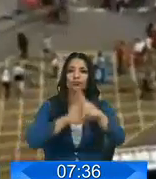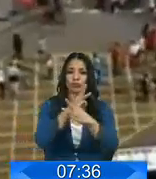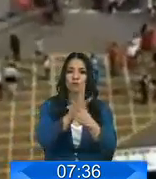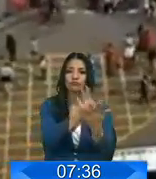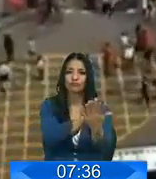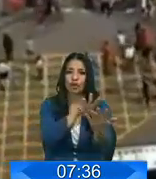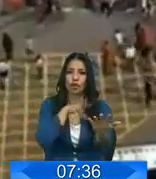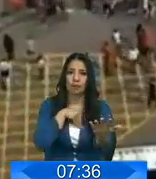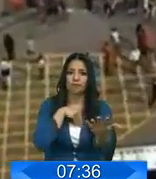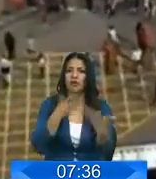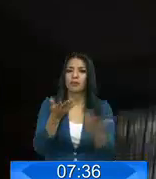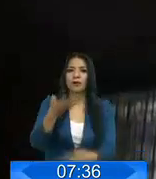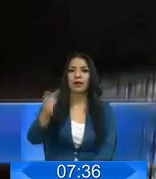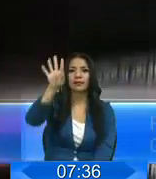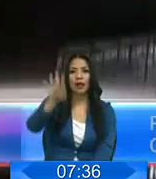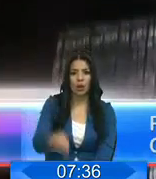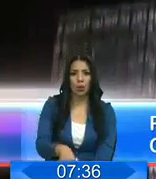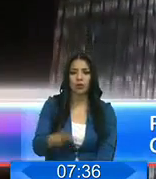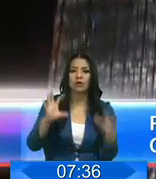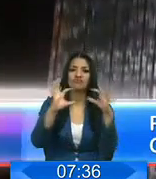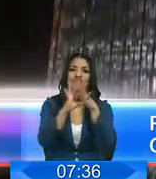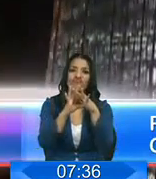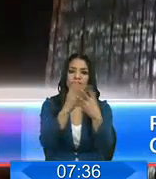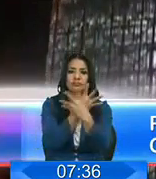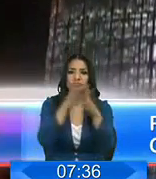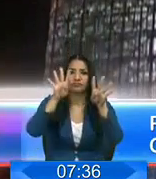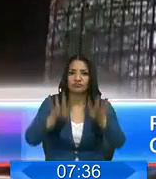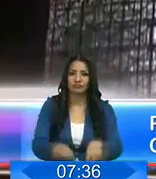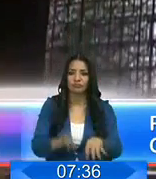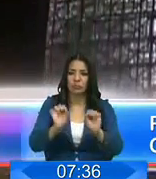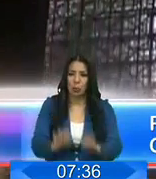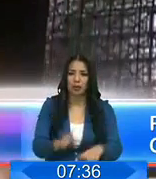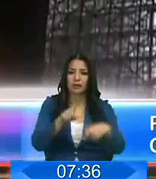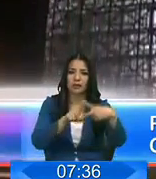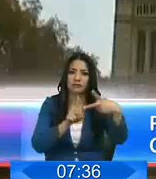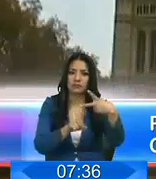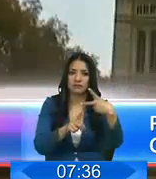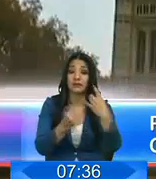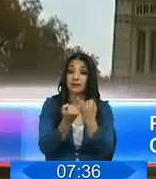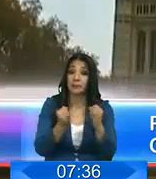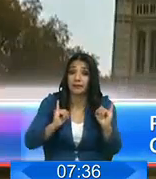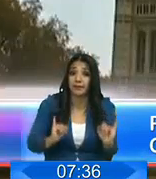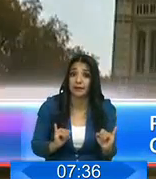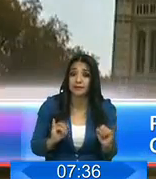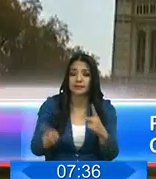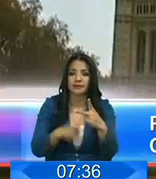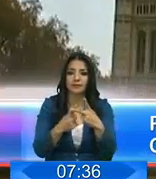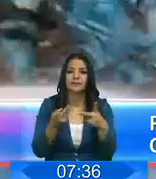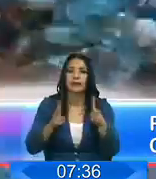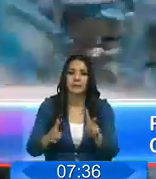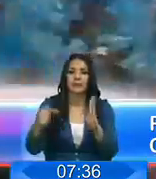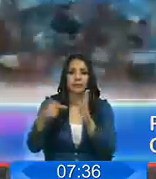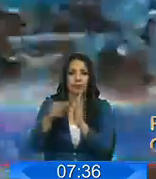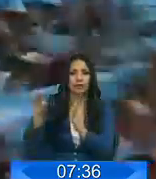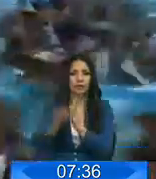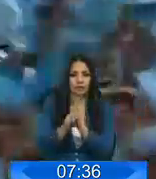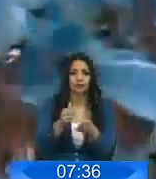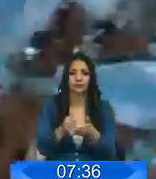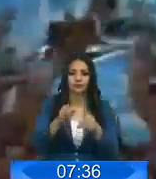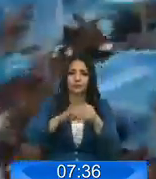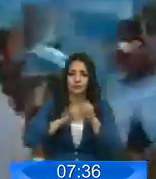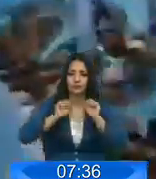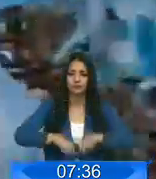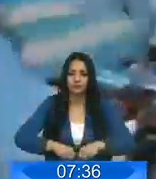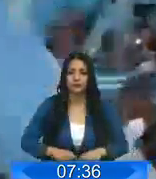son Cataluña y el Brexit, entre el apremio autonómico y los custodios del fisco,